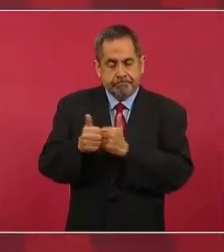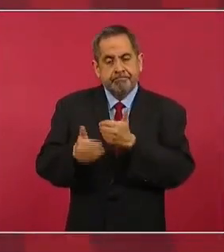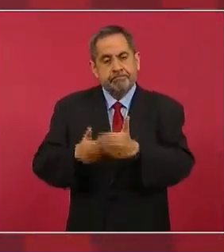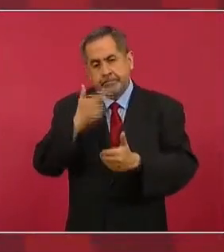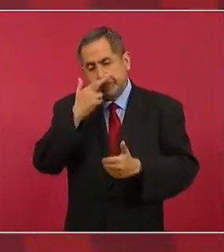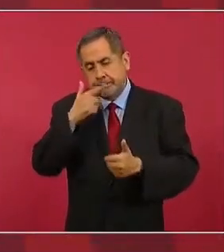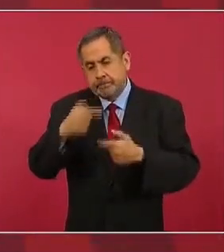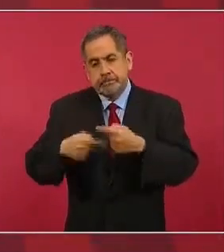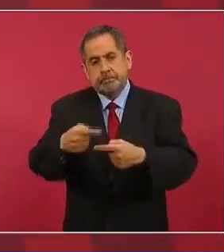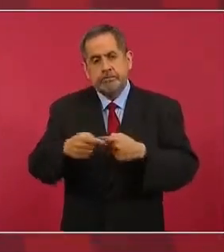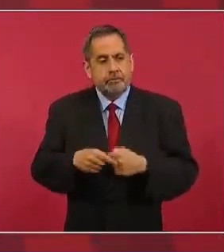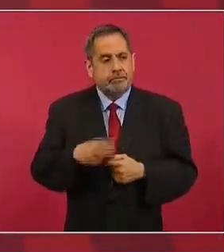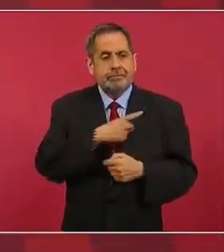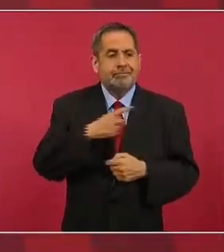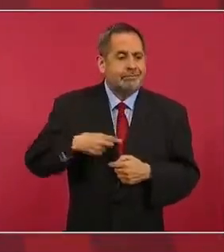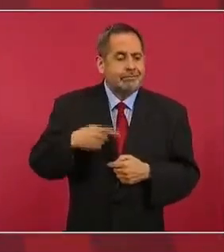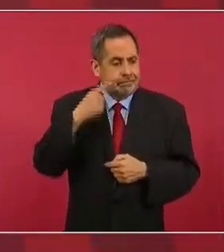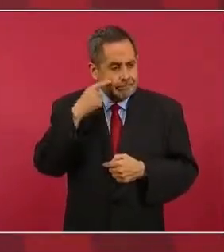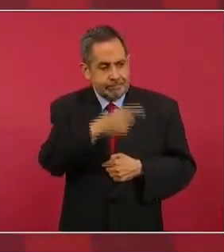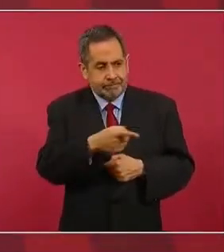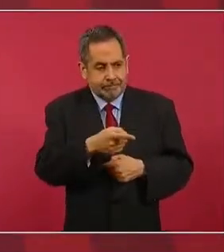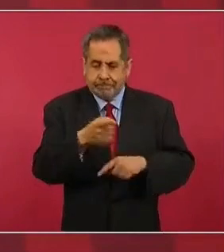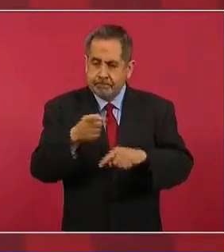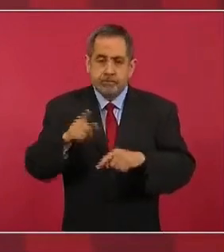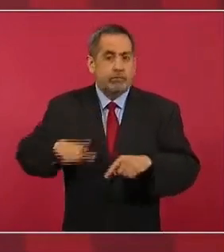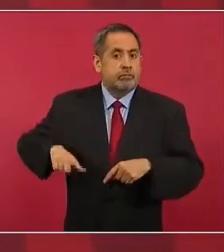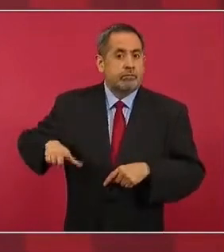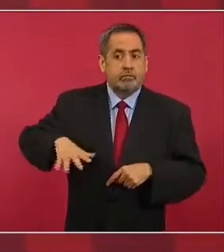en limpiar al gobierno.